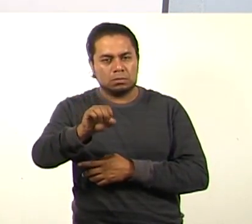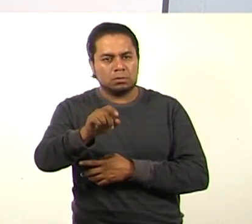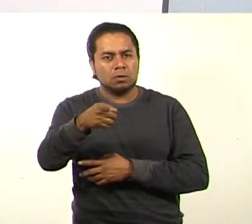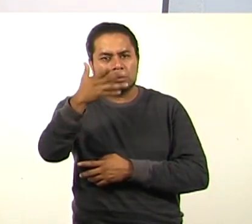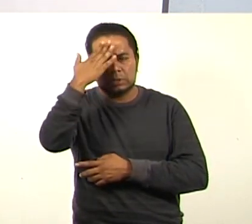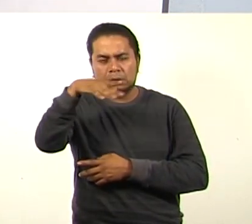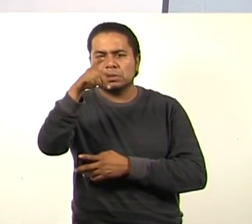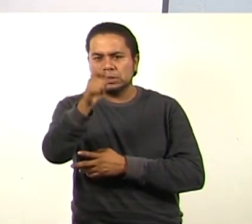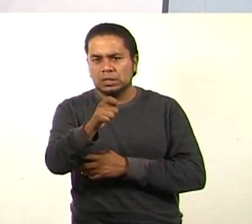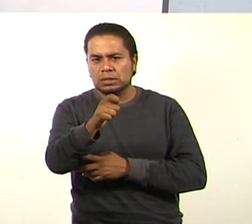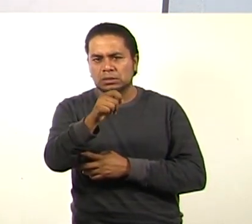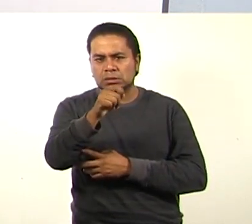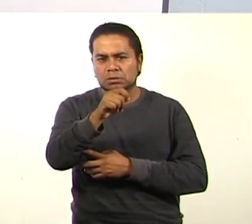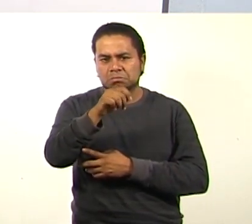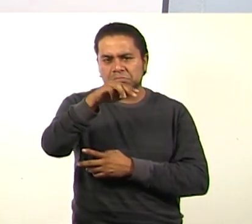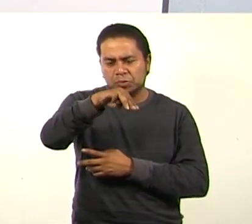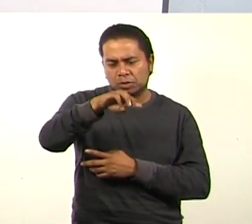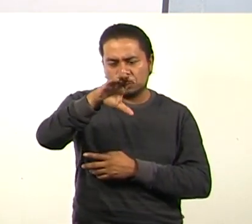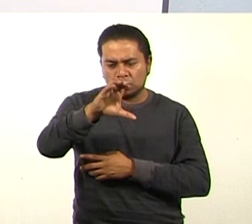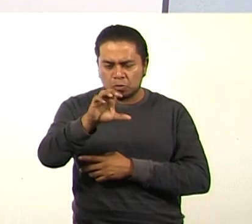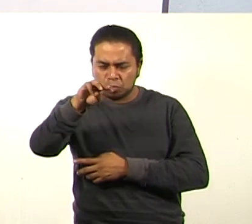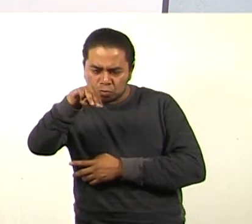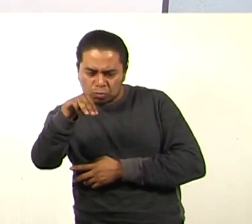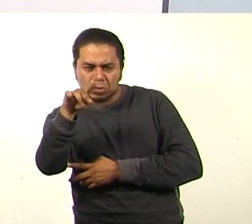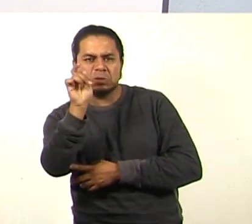oído hablar del mínimo común múltiplo?